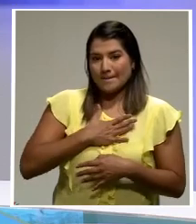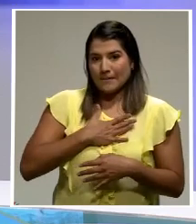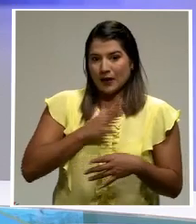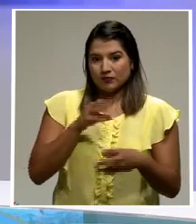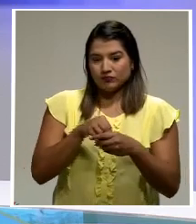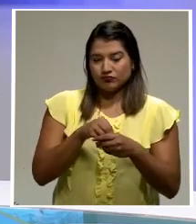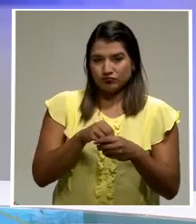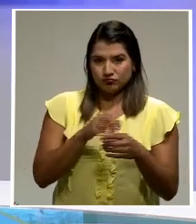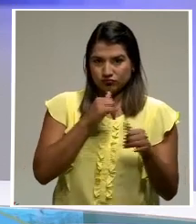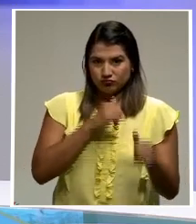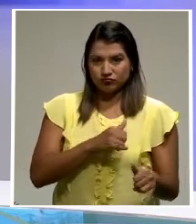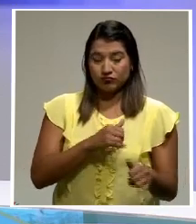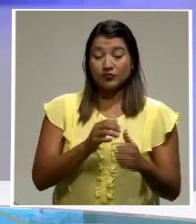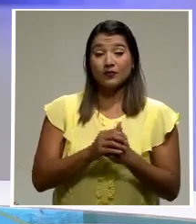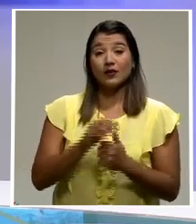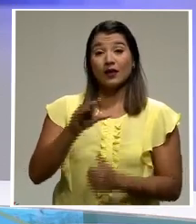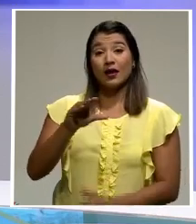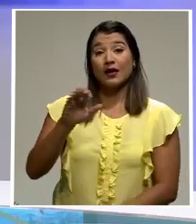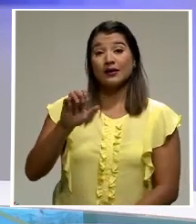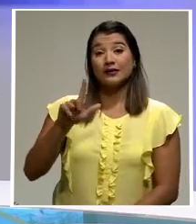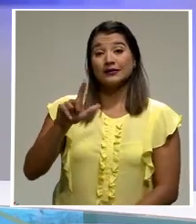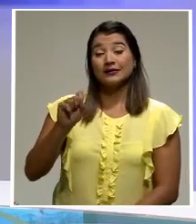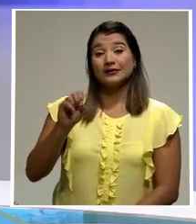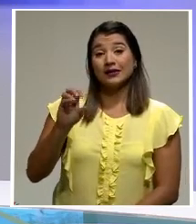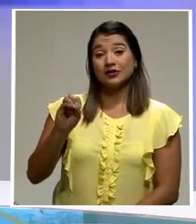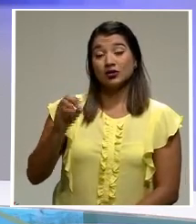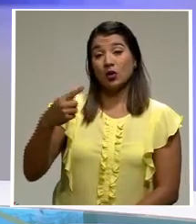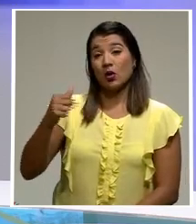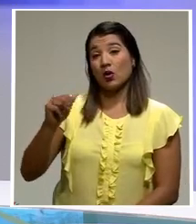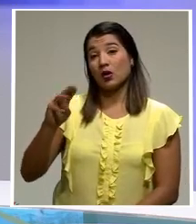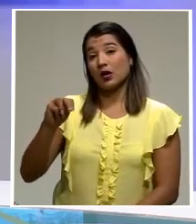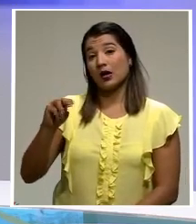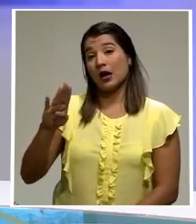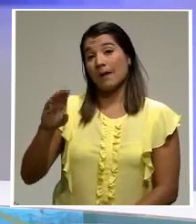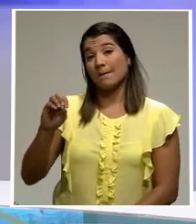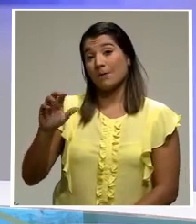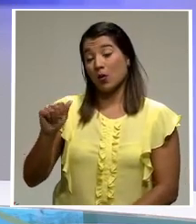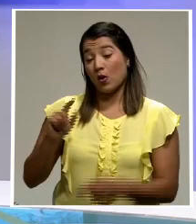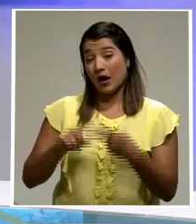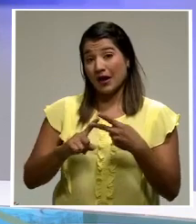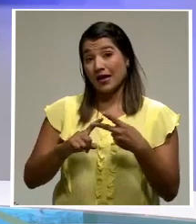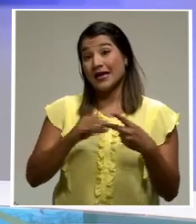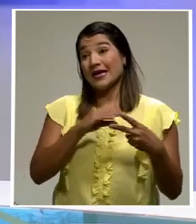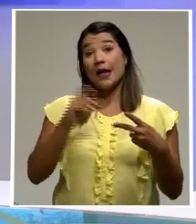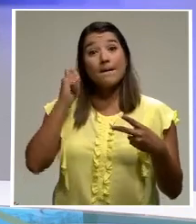Celso Gamboa y la fiscal Berenice Smith también declararon a los jueces,